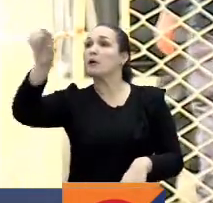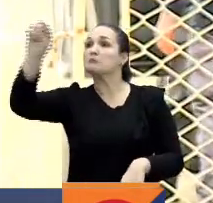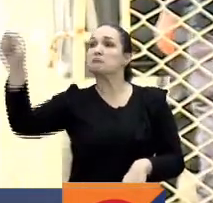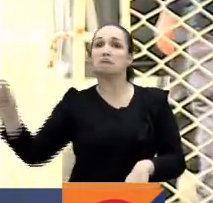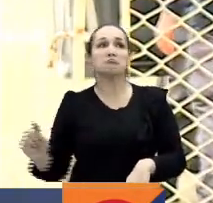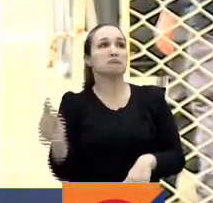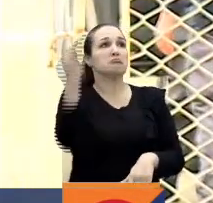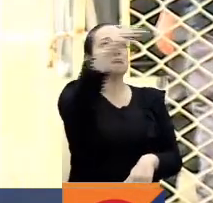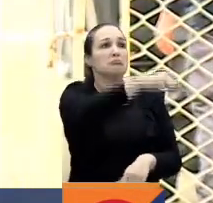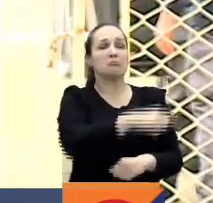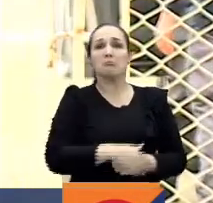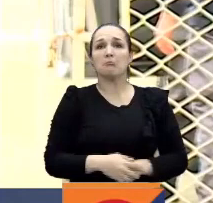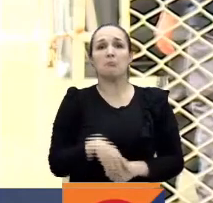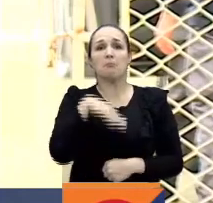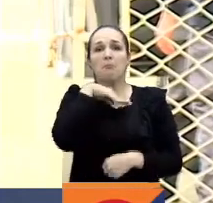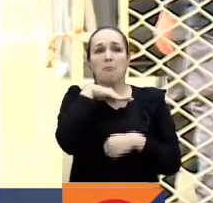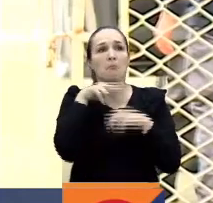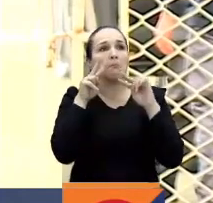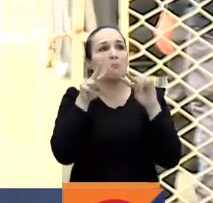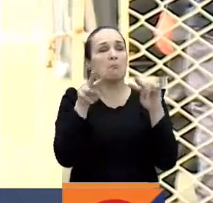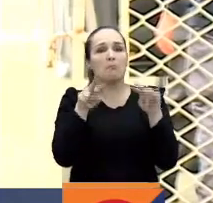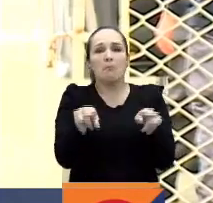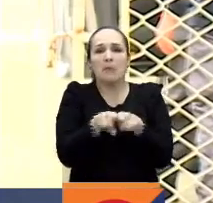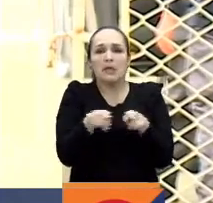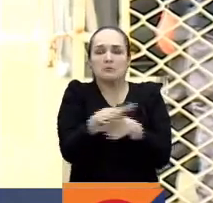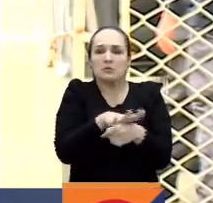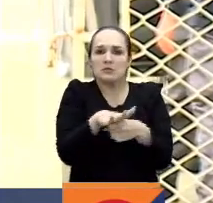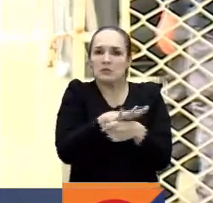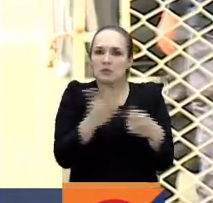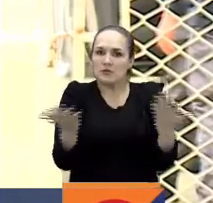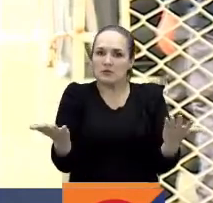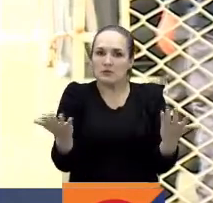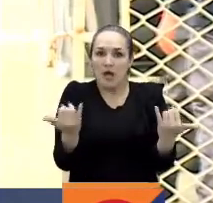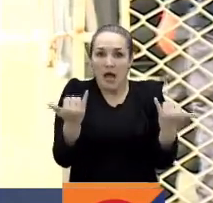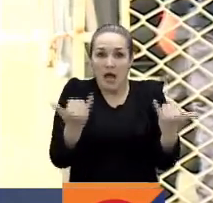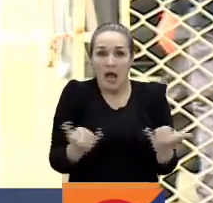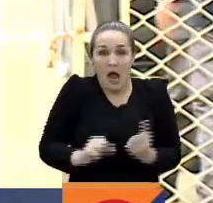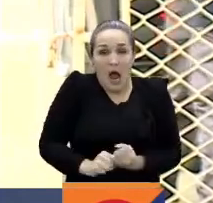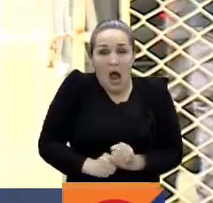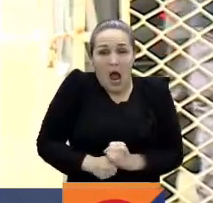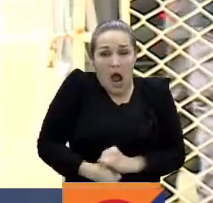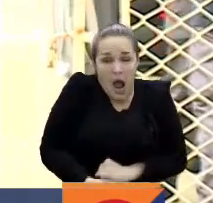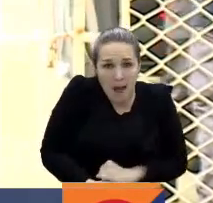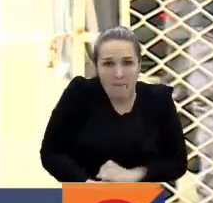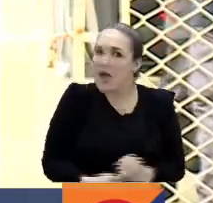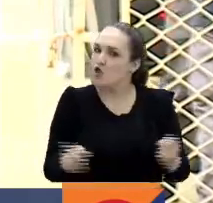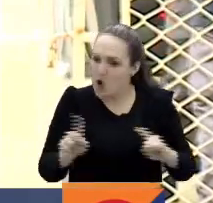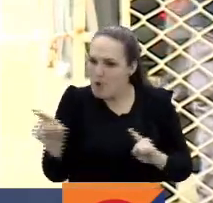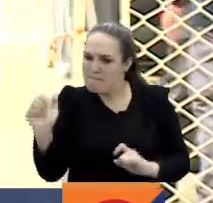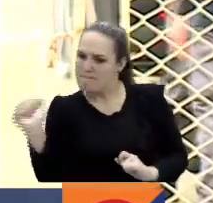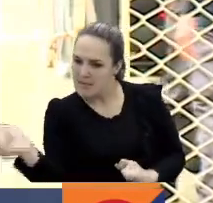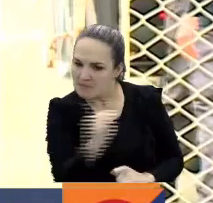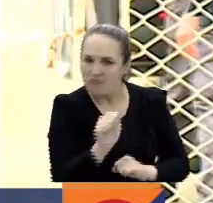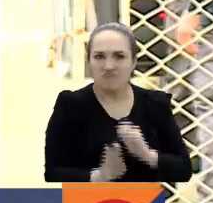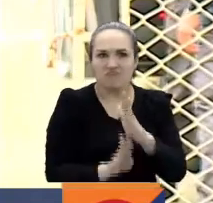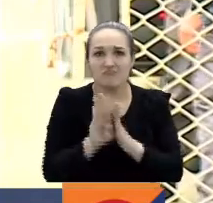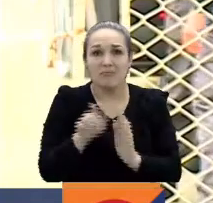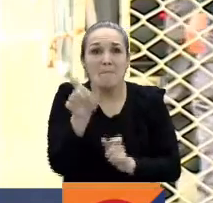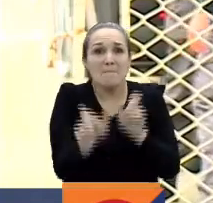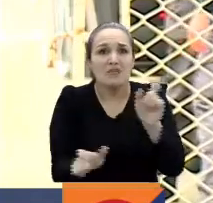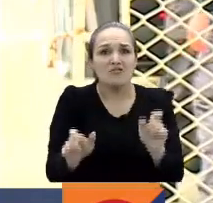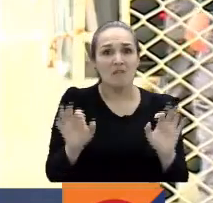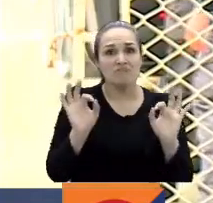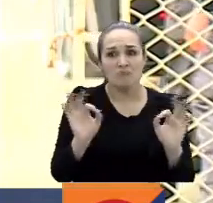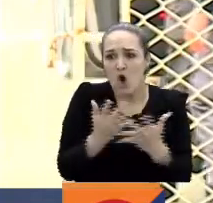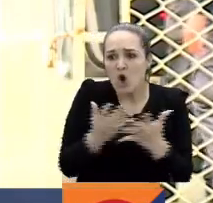y seguir aquí en las mismas condiciones en donde el hambre avanza, donde las necesidades básicas insatisfechas